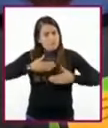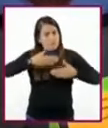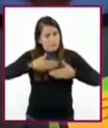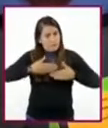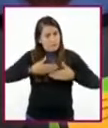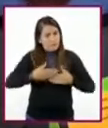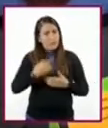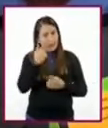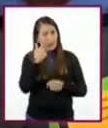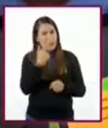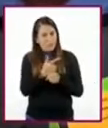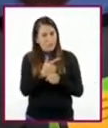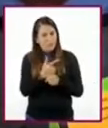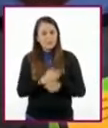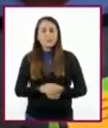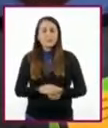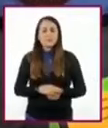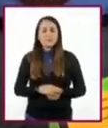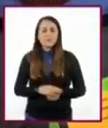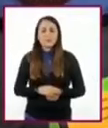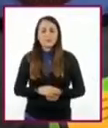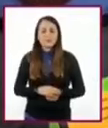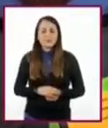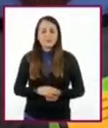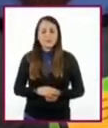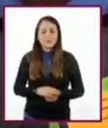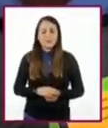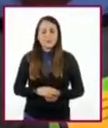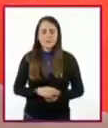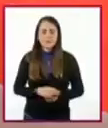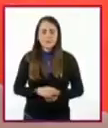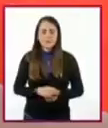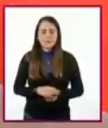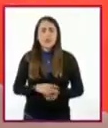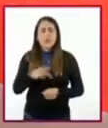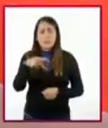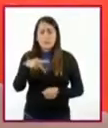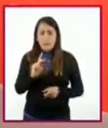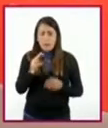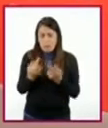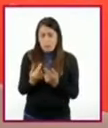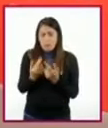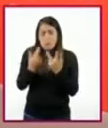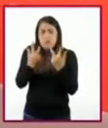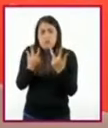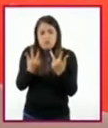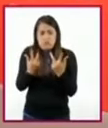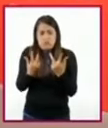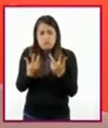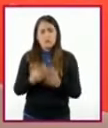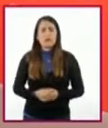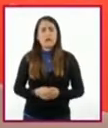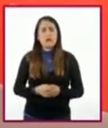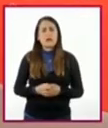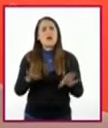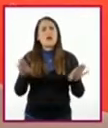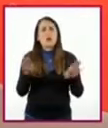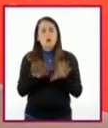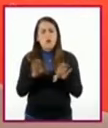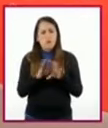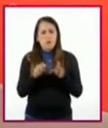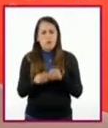que observamos cómo funciona. pero su alteración la podemos observar a través del incremento